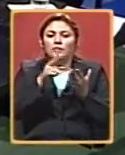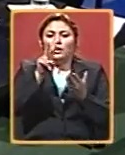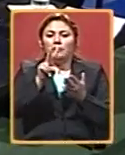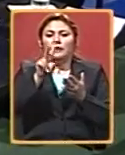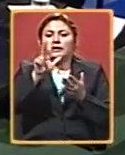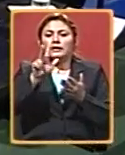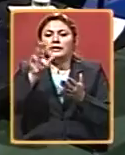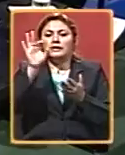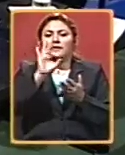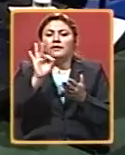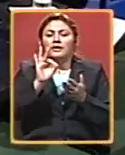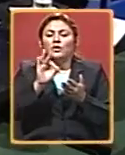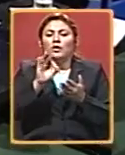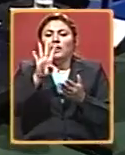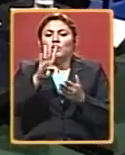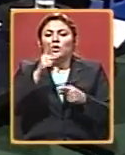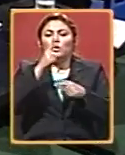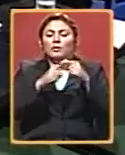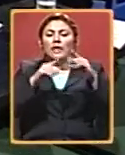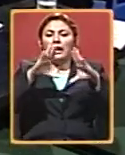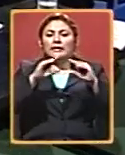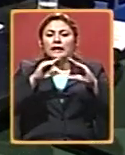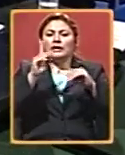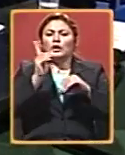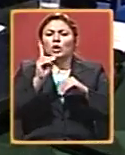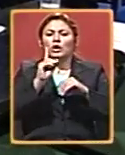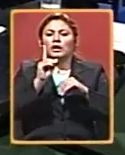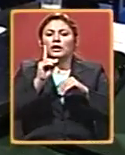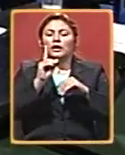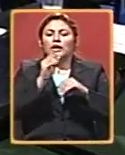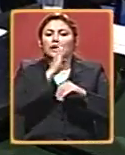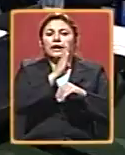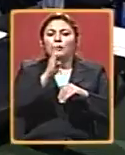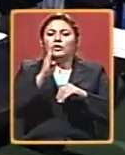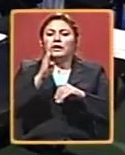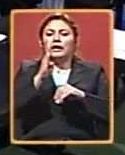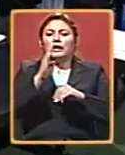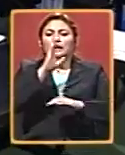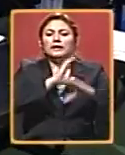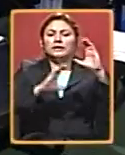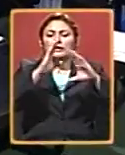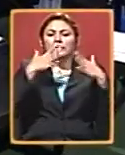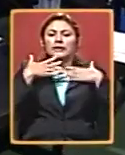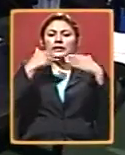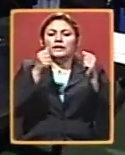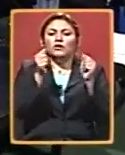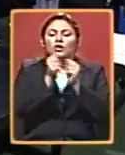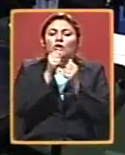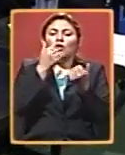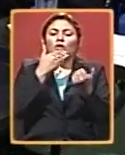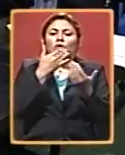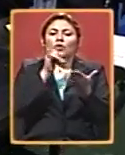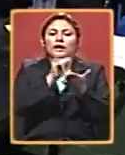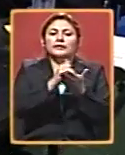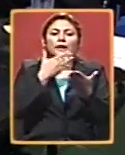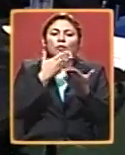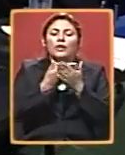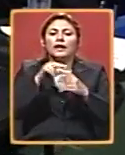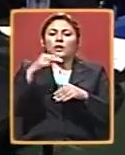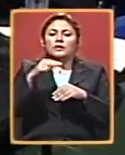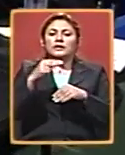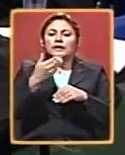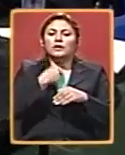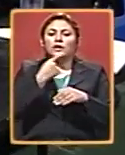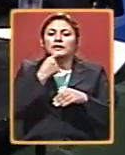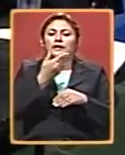de febrero a las 4:30 de la tarde en la Biblioteca de Ciencias de la Salud. Con esa buenísima noticia tengo que decirles a